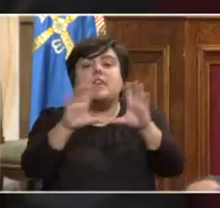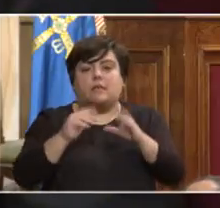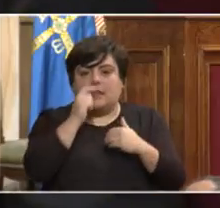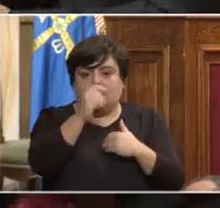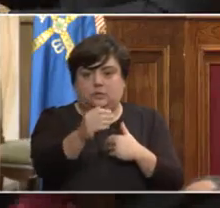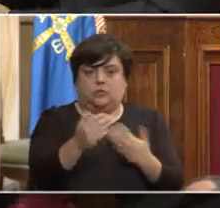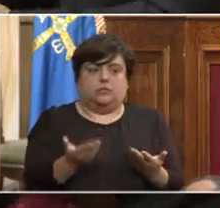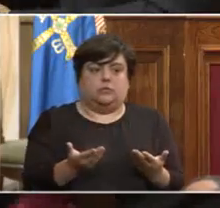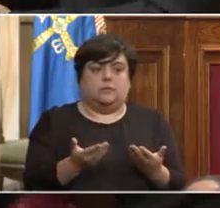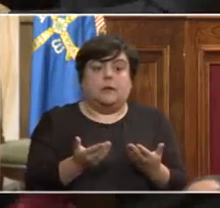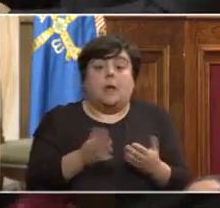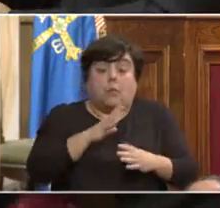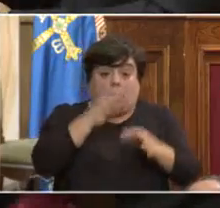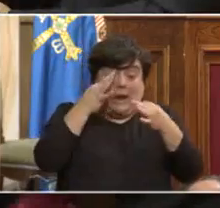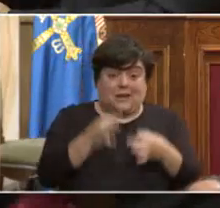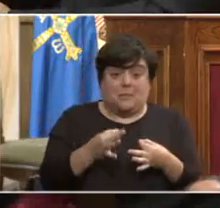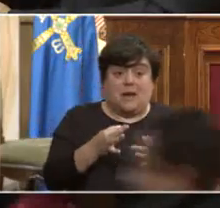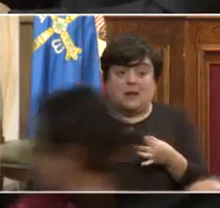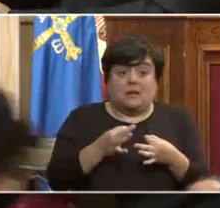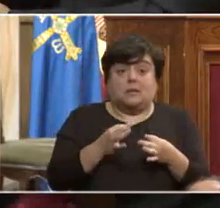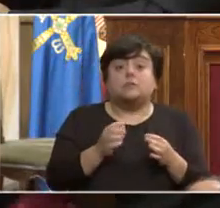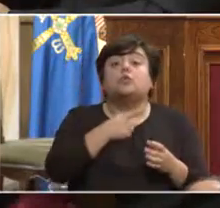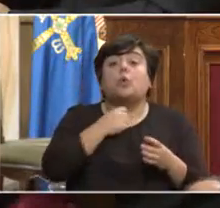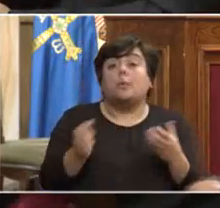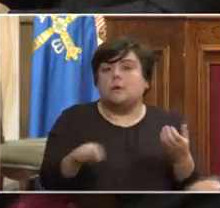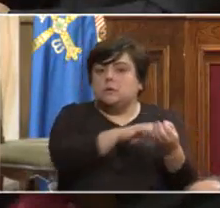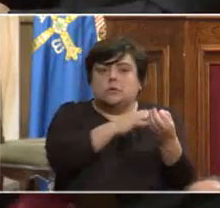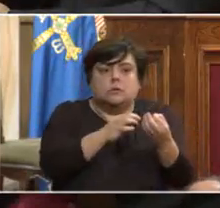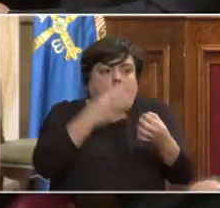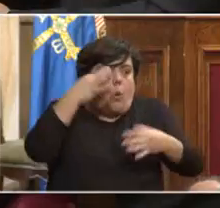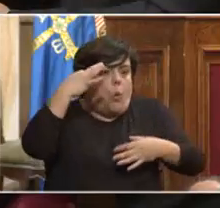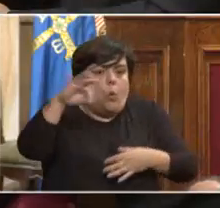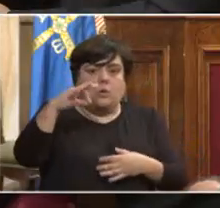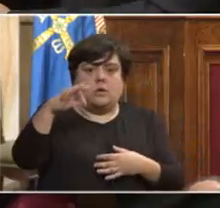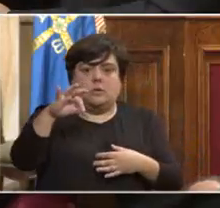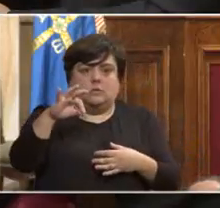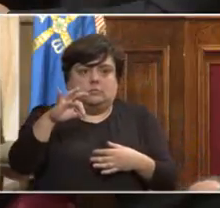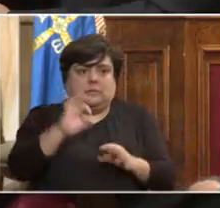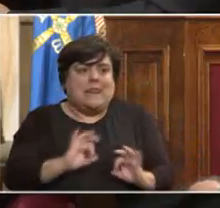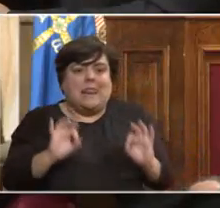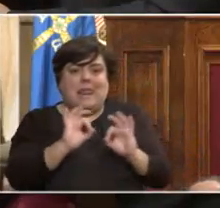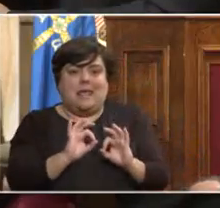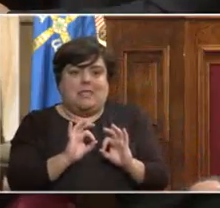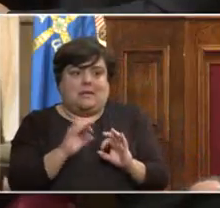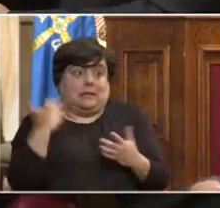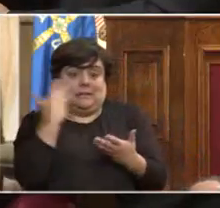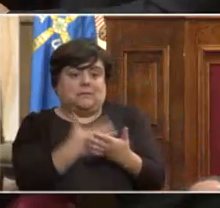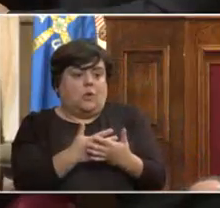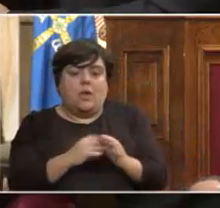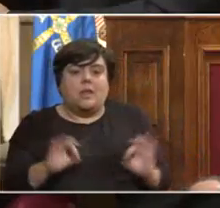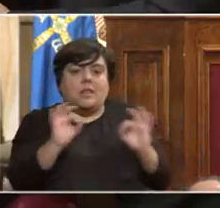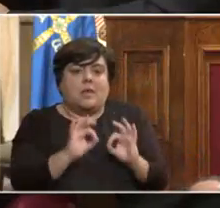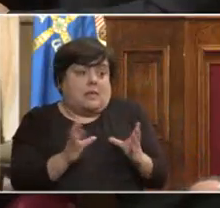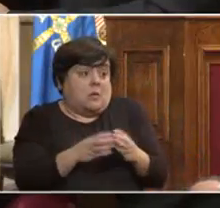¿no? Porque además realmente Les Lelutier es algo absolutamente único. No hay nada como Les Lelutier. ¿No? ¿Es